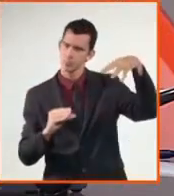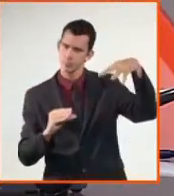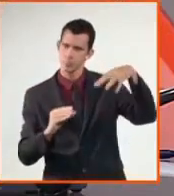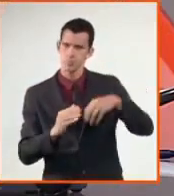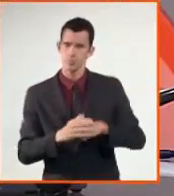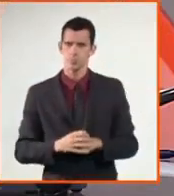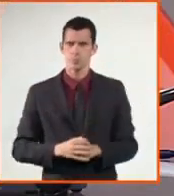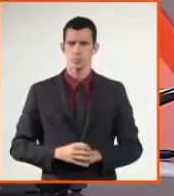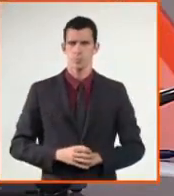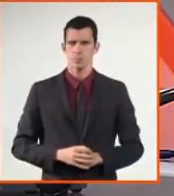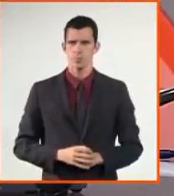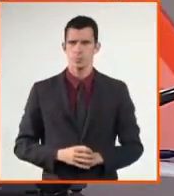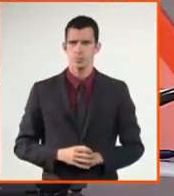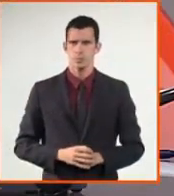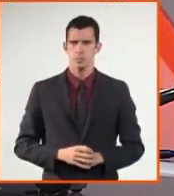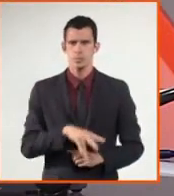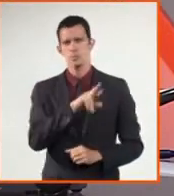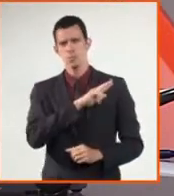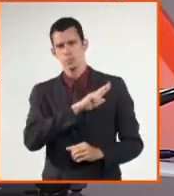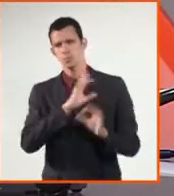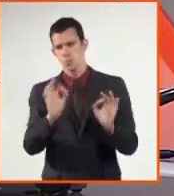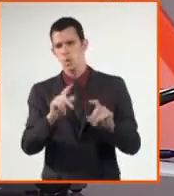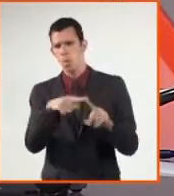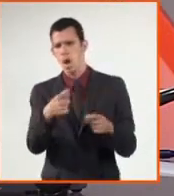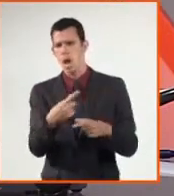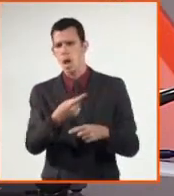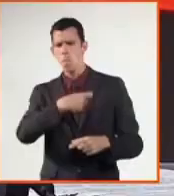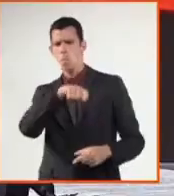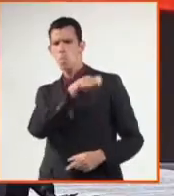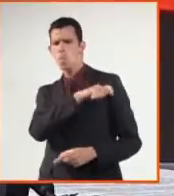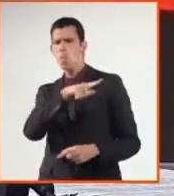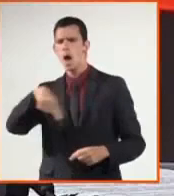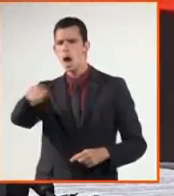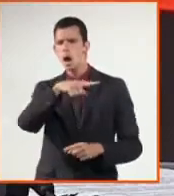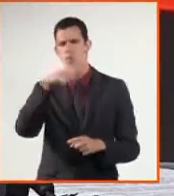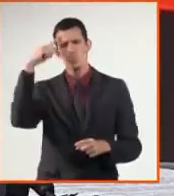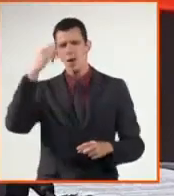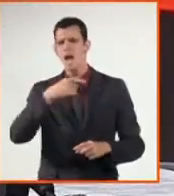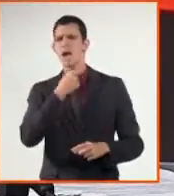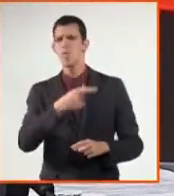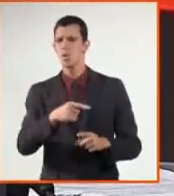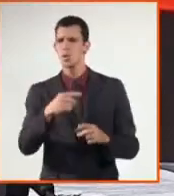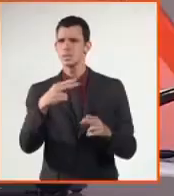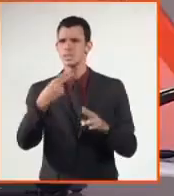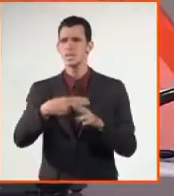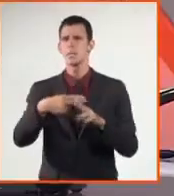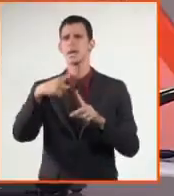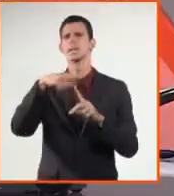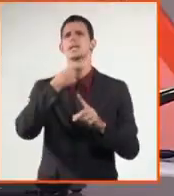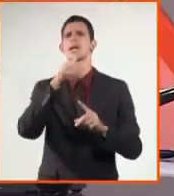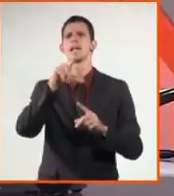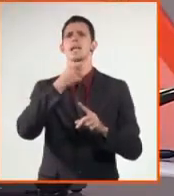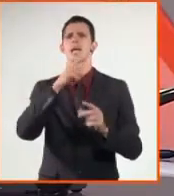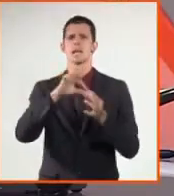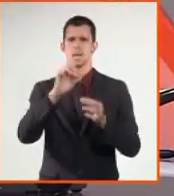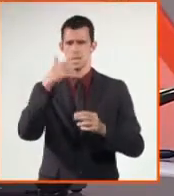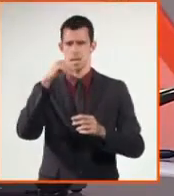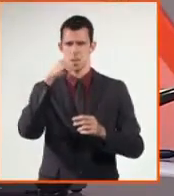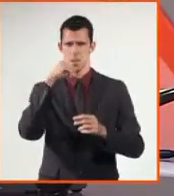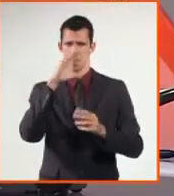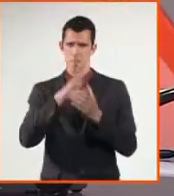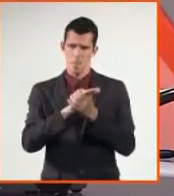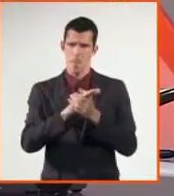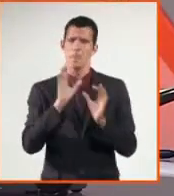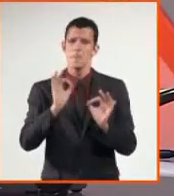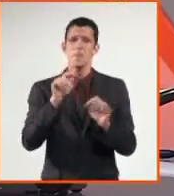minas en las redes sociales precisamente integran ha habido una comunicación de todas las direcciones provinciales especialmente acá